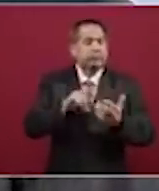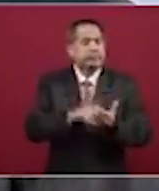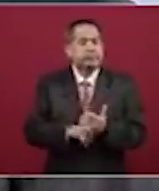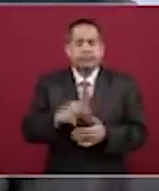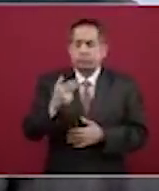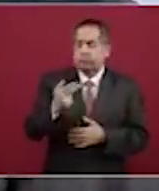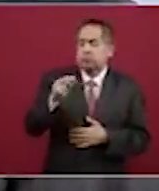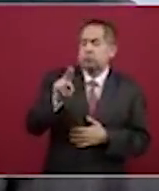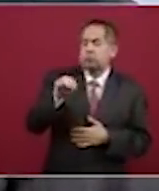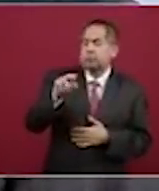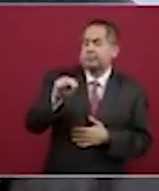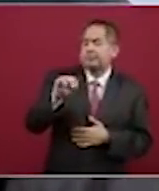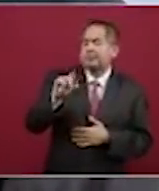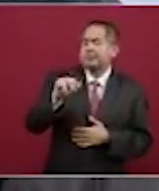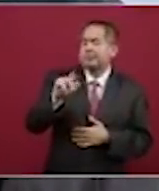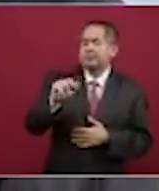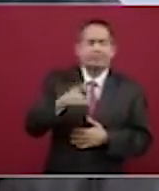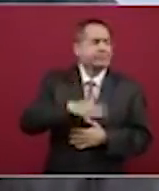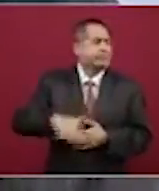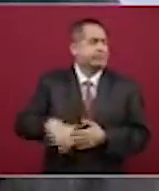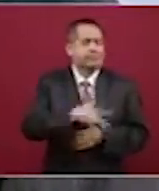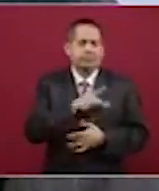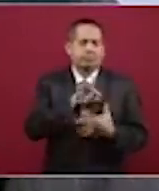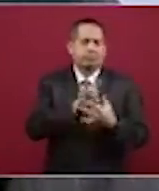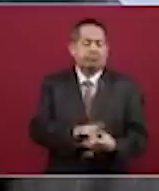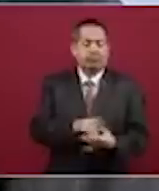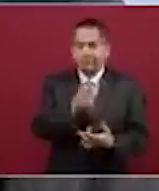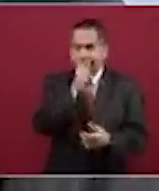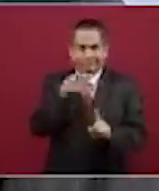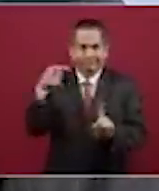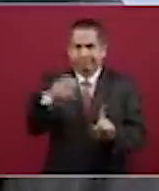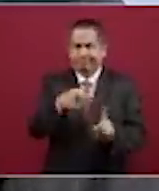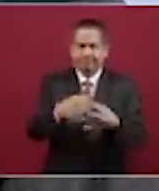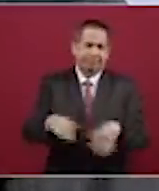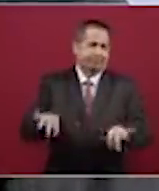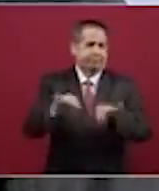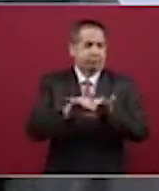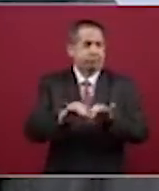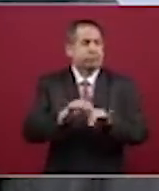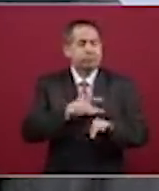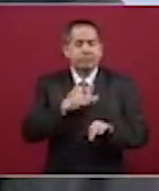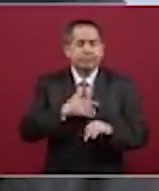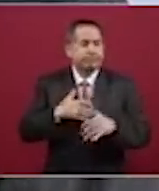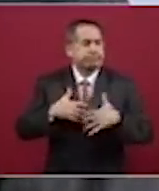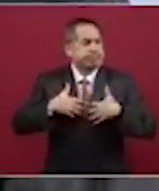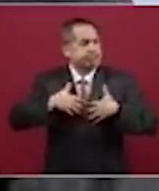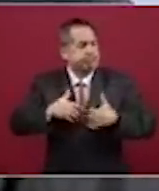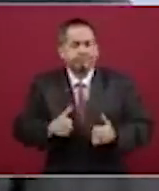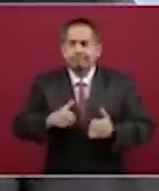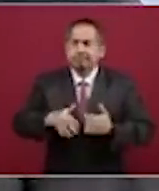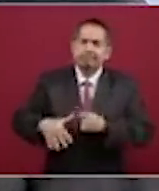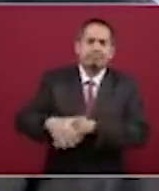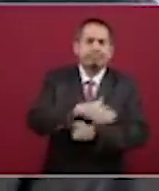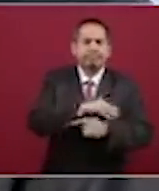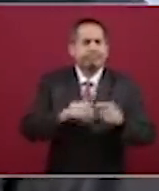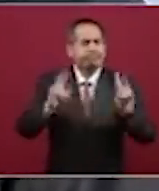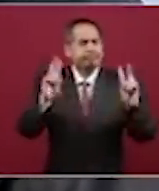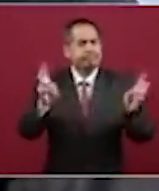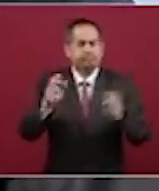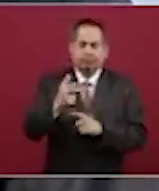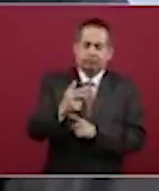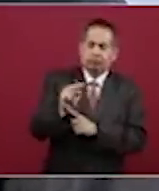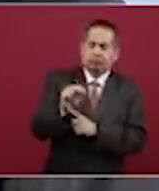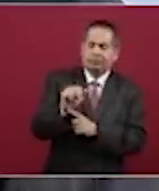humanidades. Esto es una definición muy importante, revivir las humanidades, y por ello